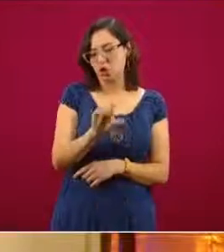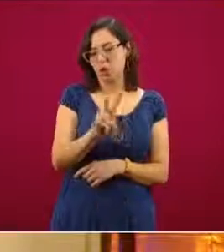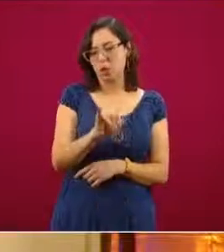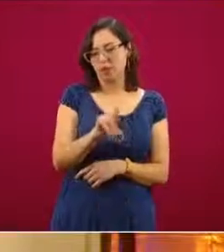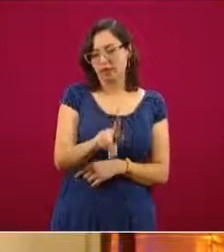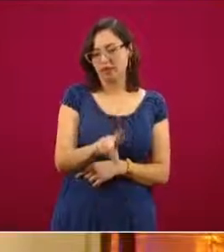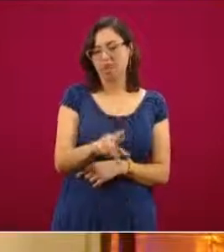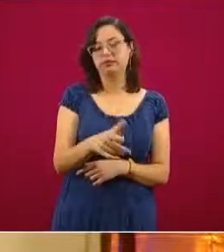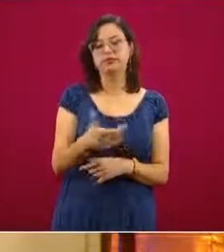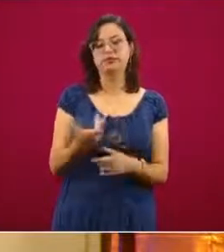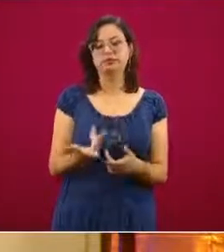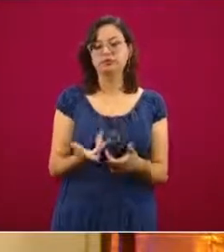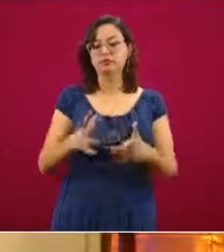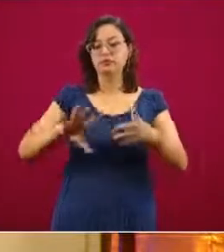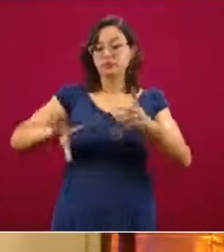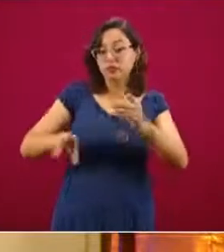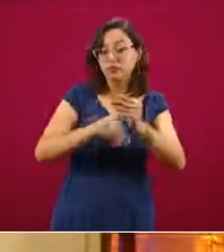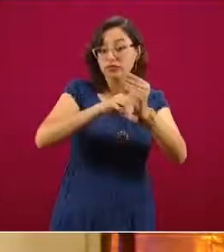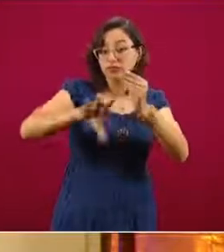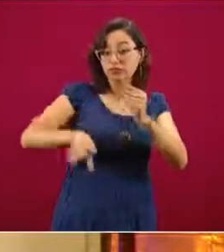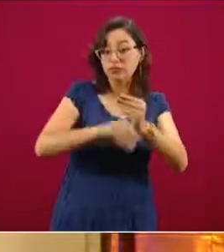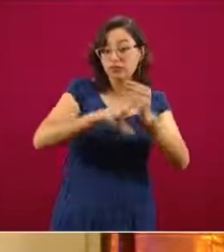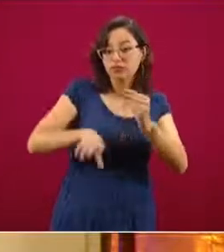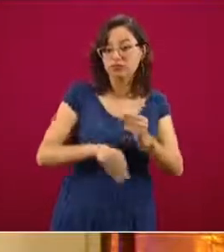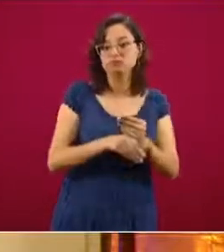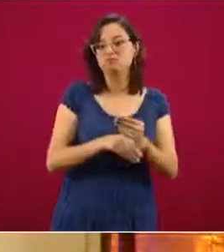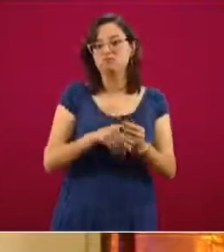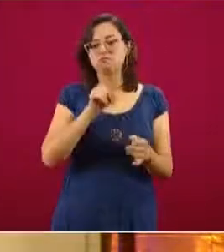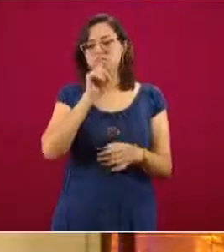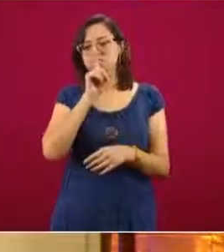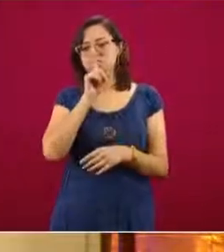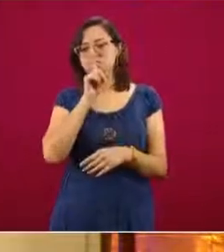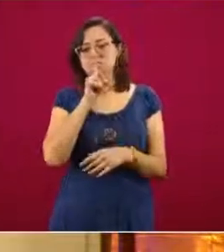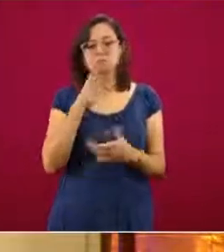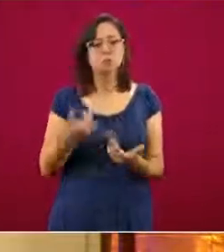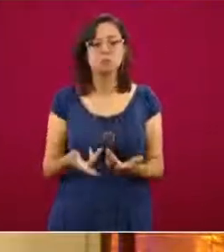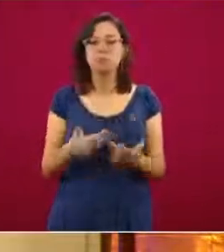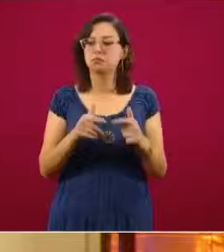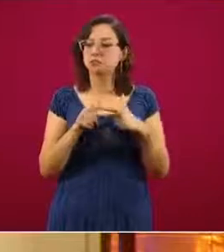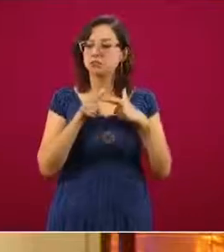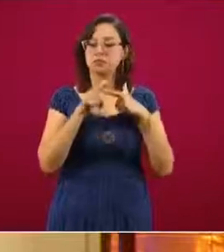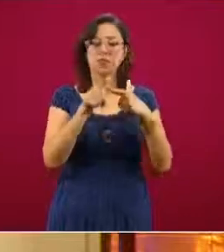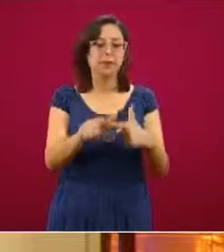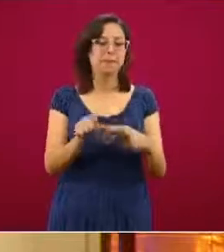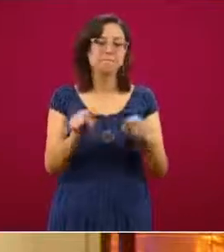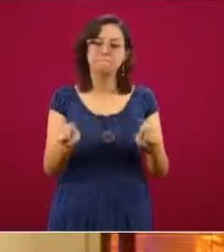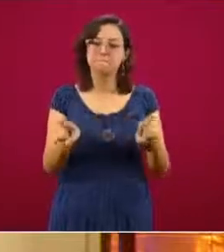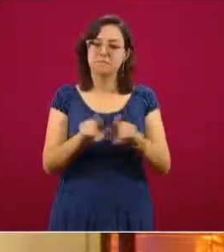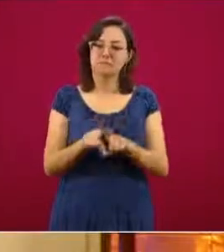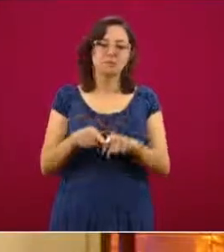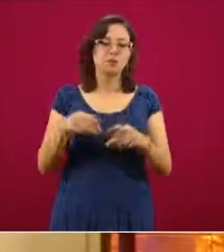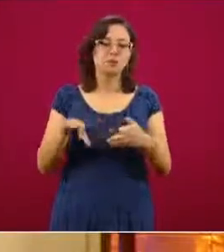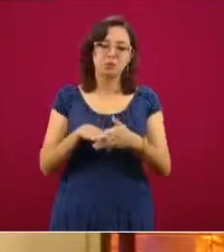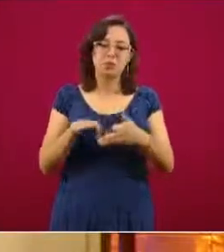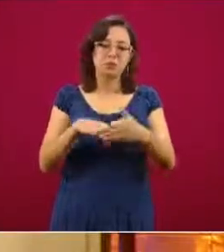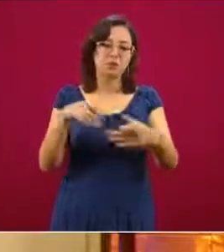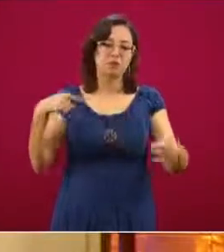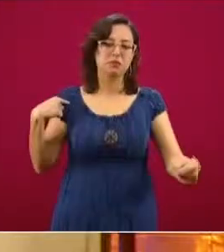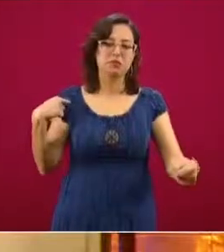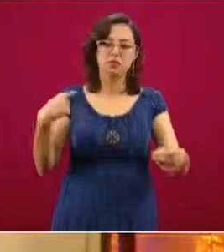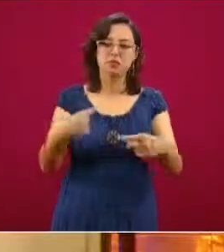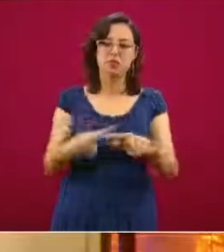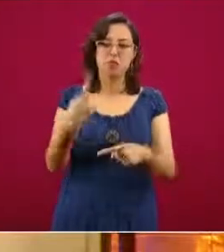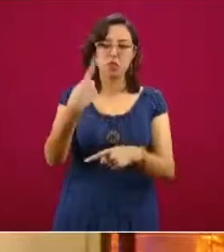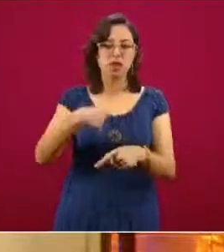han seguido apilando o acumulando en los últimos días, es decir, mantenemos una tendencia estable al menos en la última semana